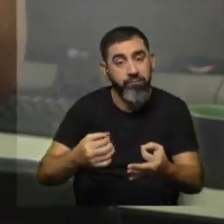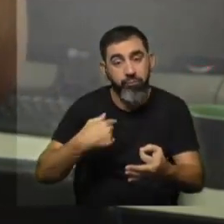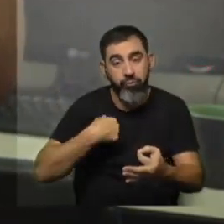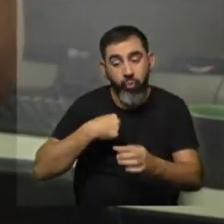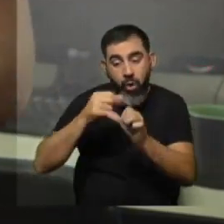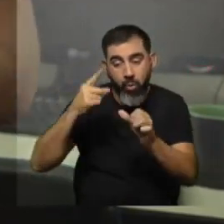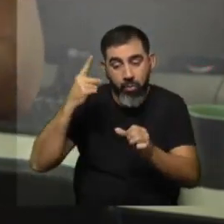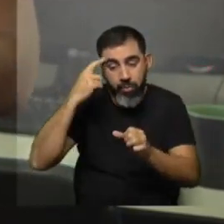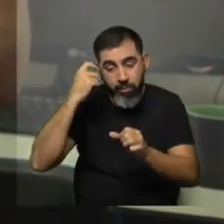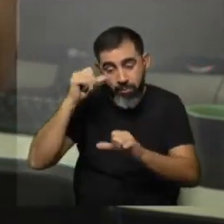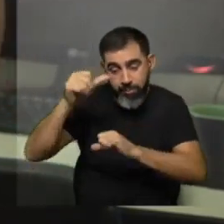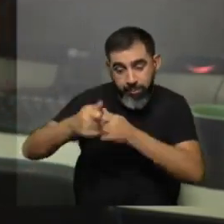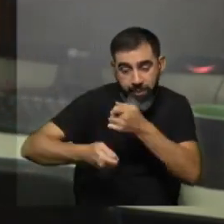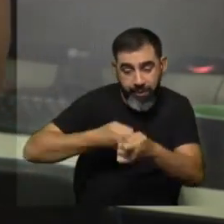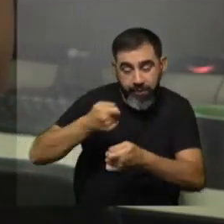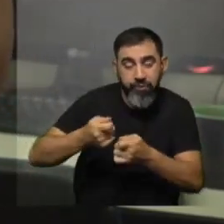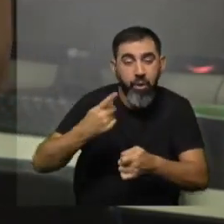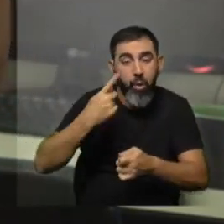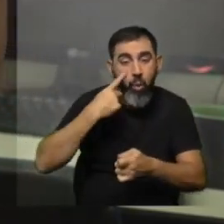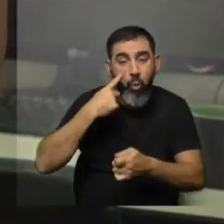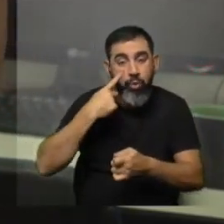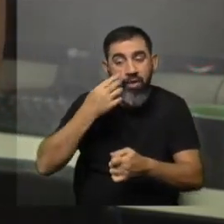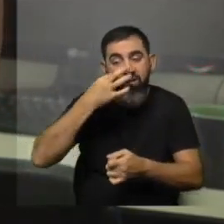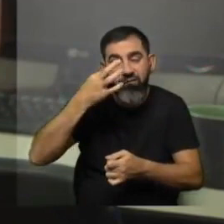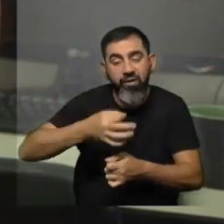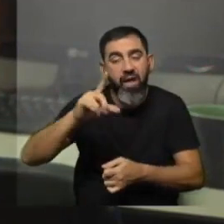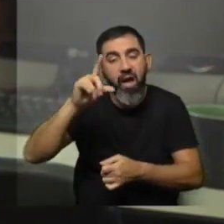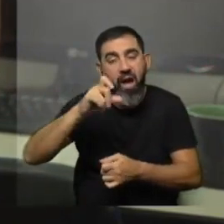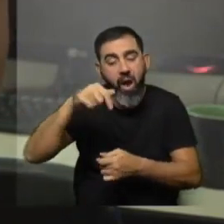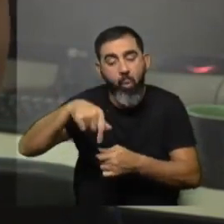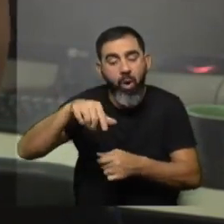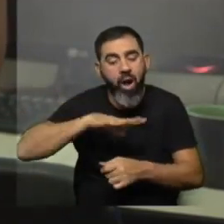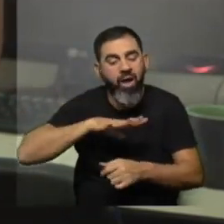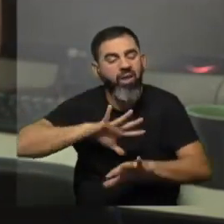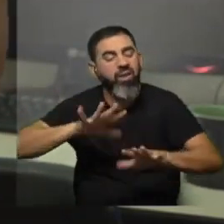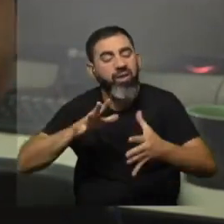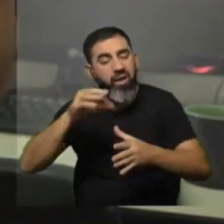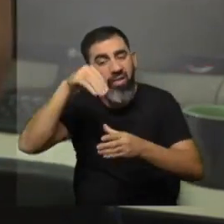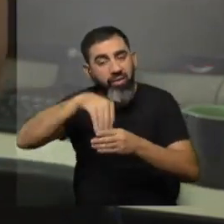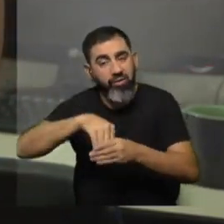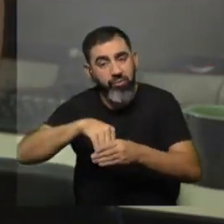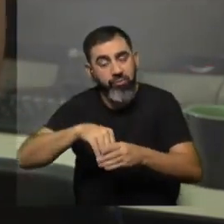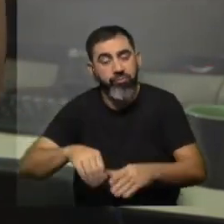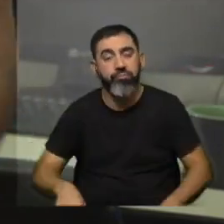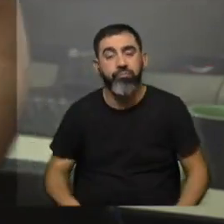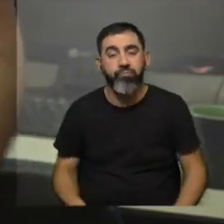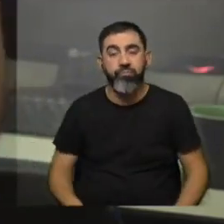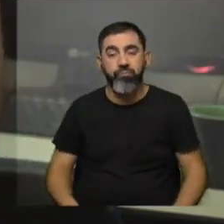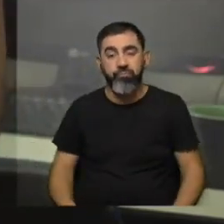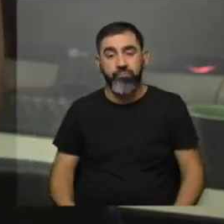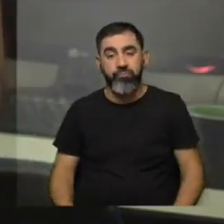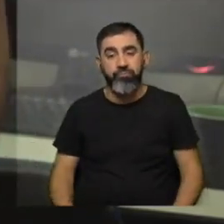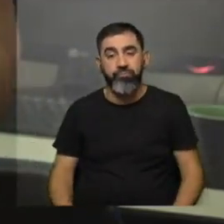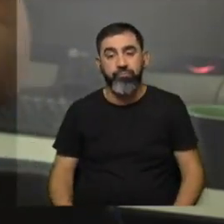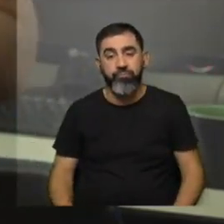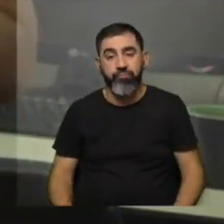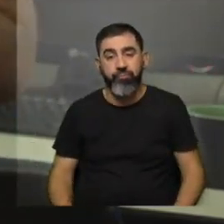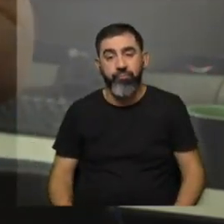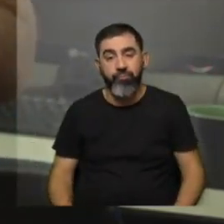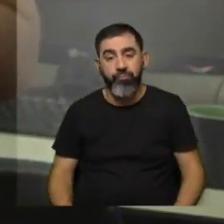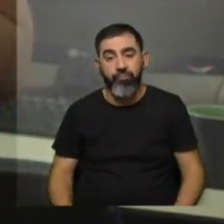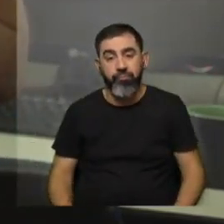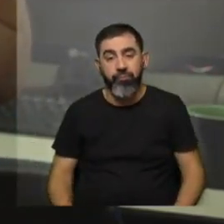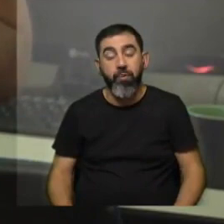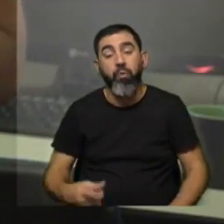los experimentos, conocer exactamente la composición que tienen nuestras soluciones dentro de los tubos de ensayo, ¿sí? Y bueno, para